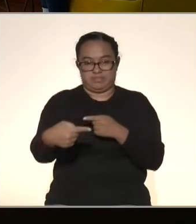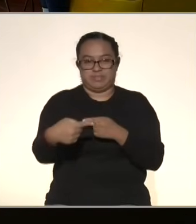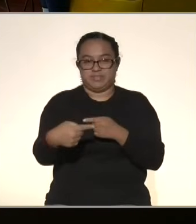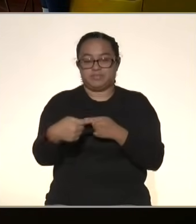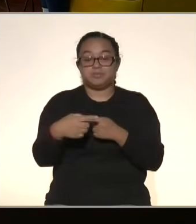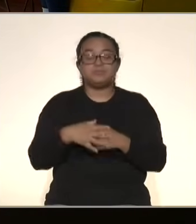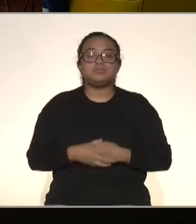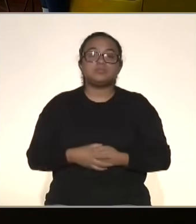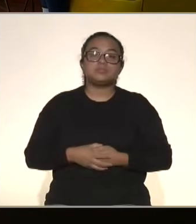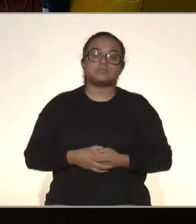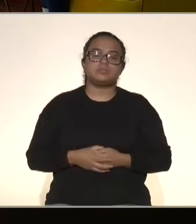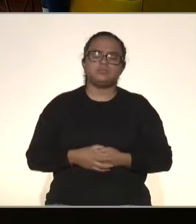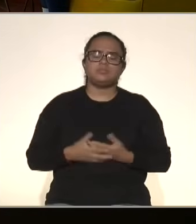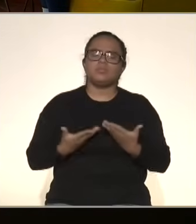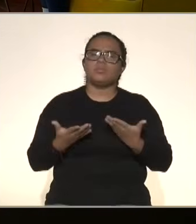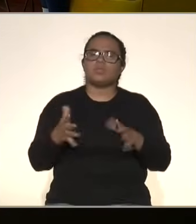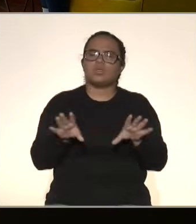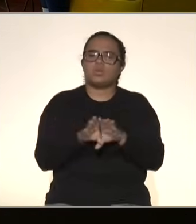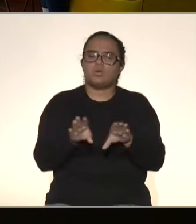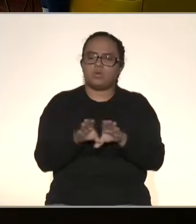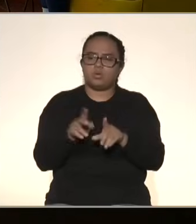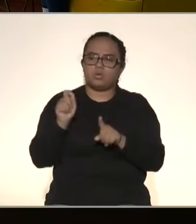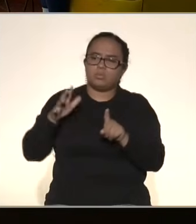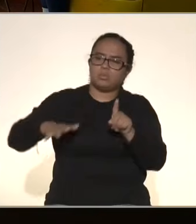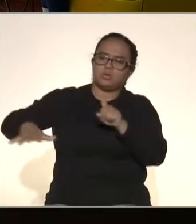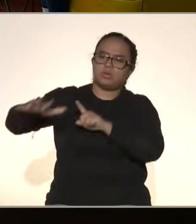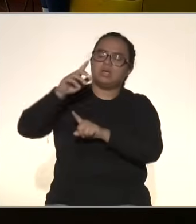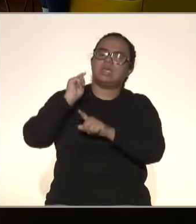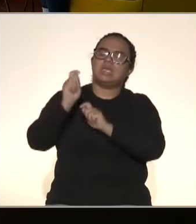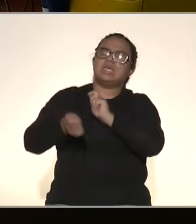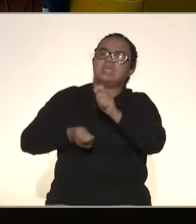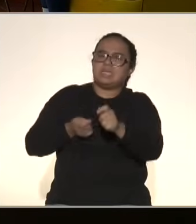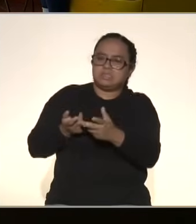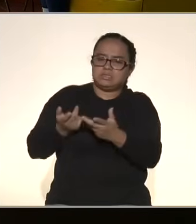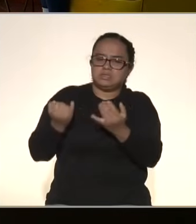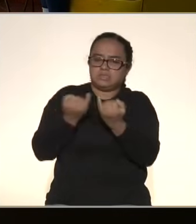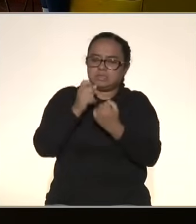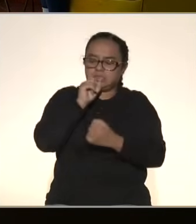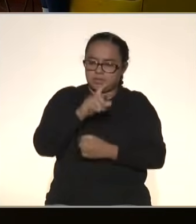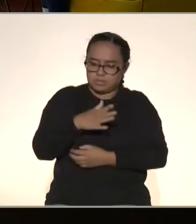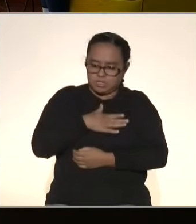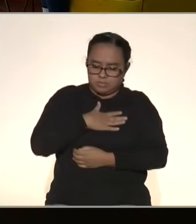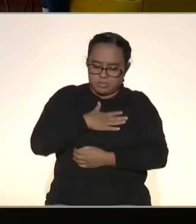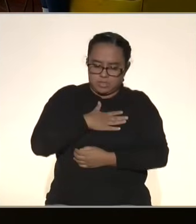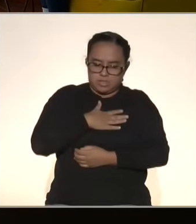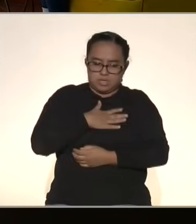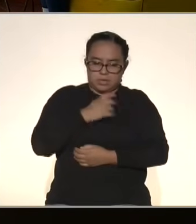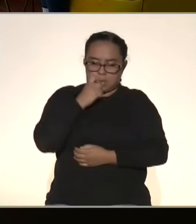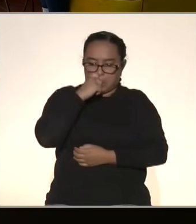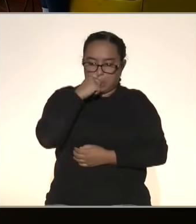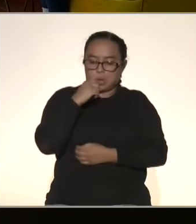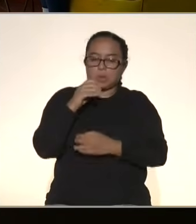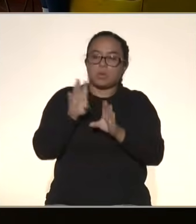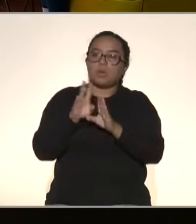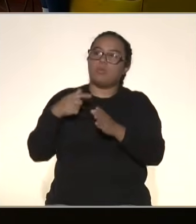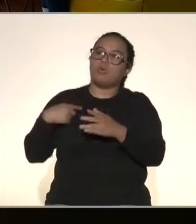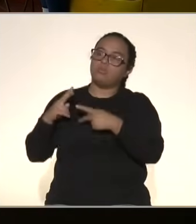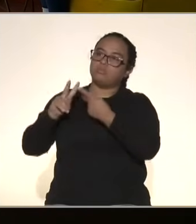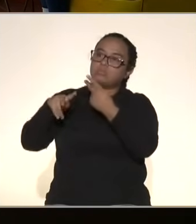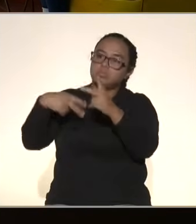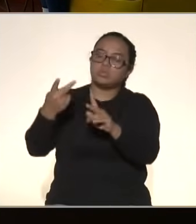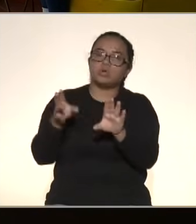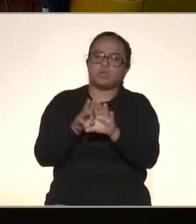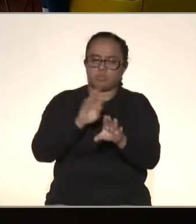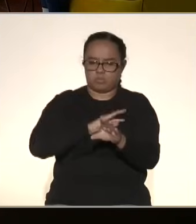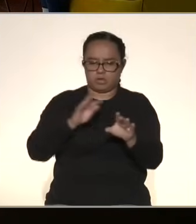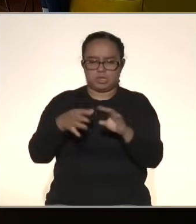cómo resignificar todo el entorno, mi propia forma de pararme, etcétera, ¿no? ¿Qué quieren decir, por